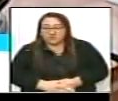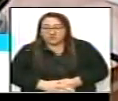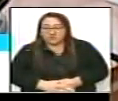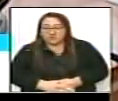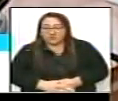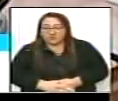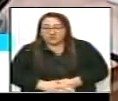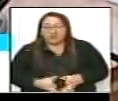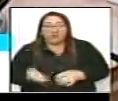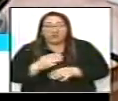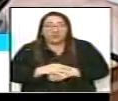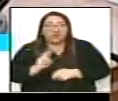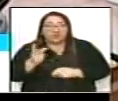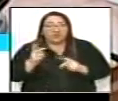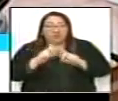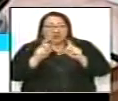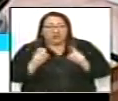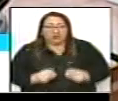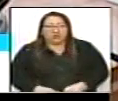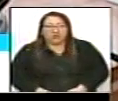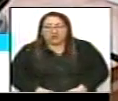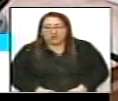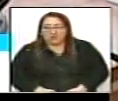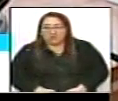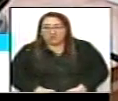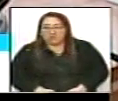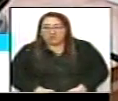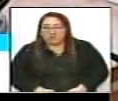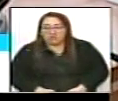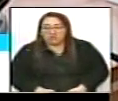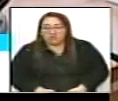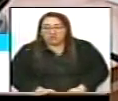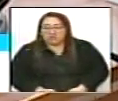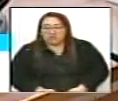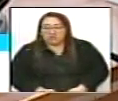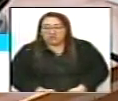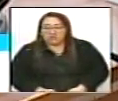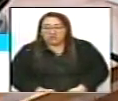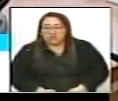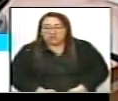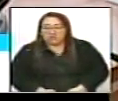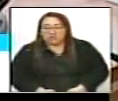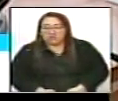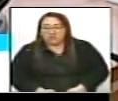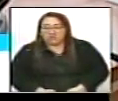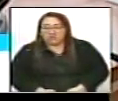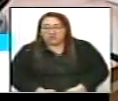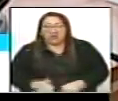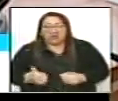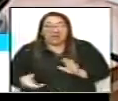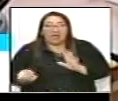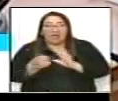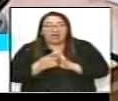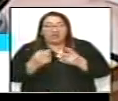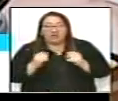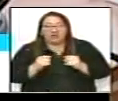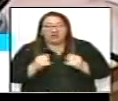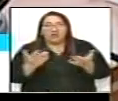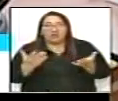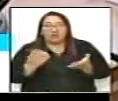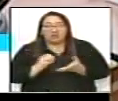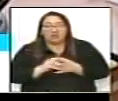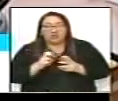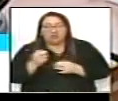a la segunda pregunta, está referida a las adendas, ampliación de plazo, informe, si ha